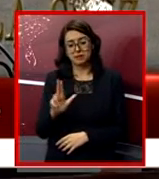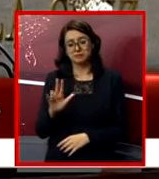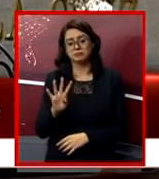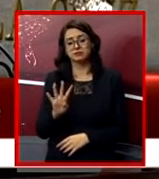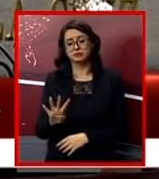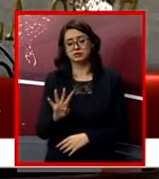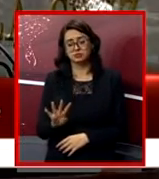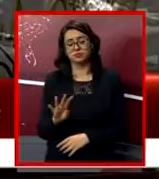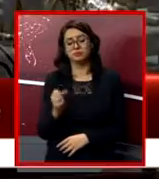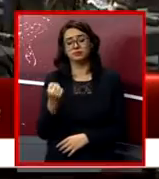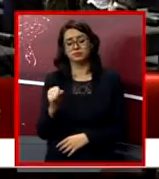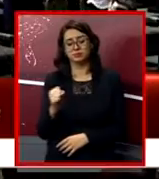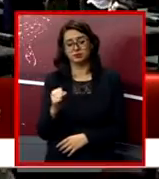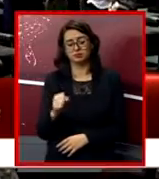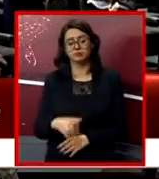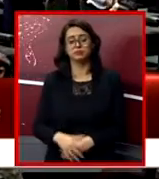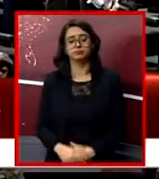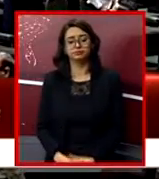septiembre.